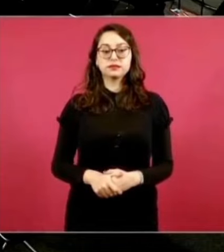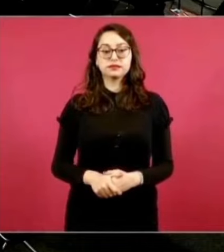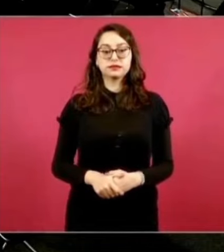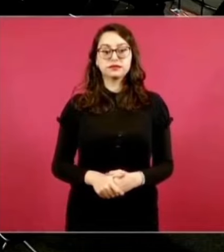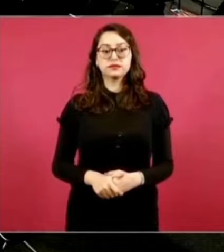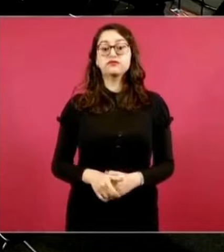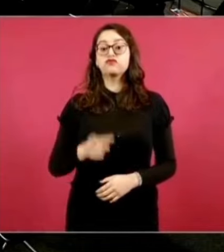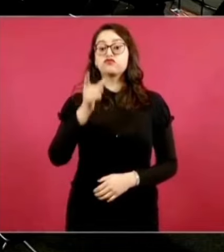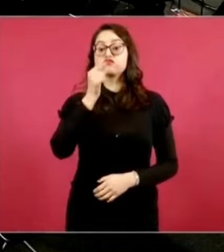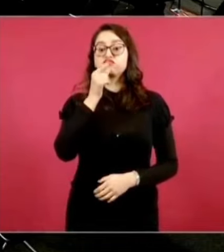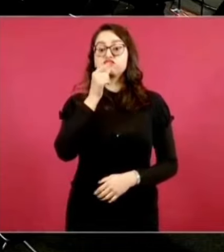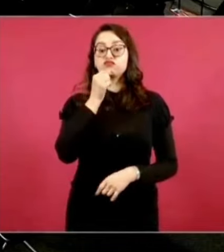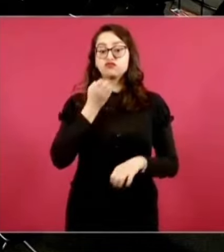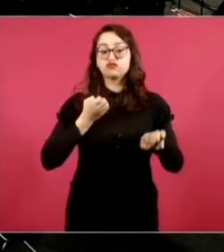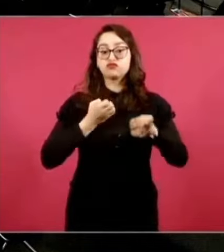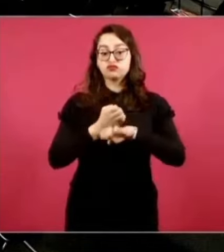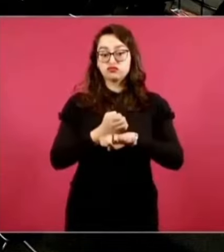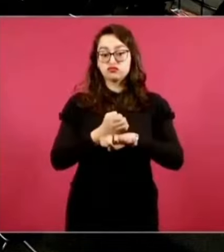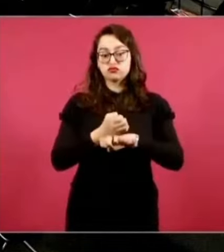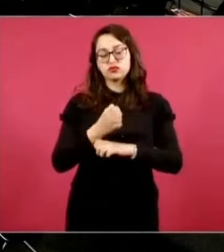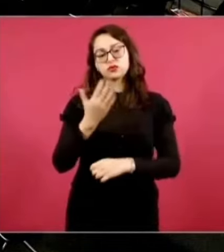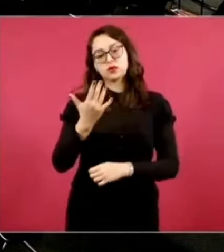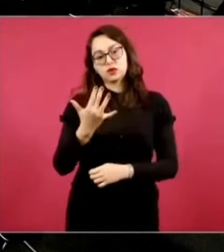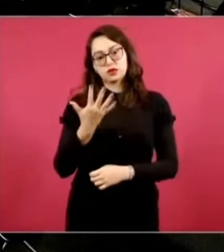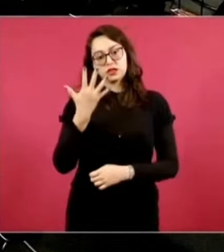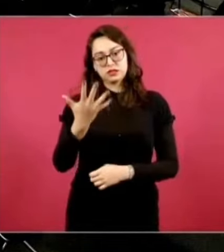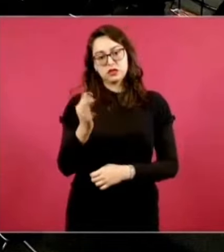La Policía Estatal 55.2.